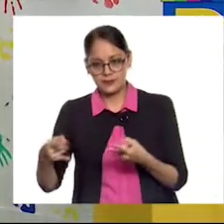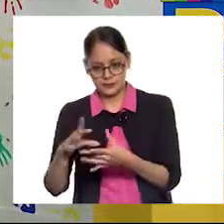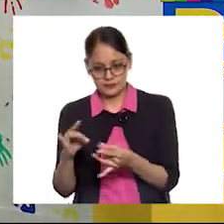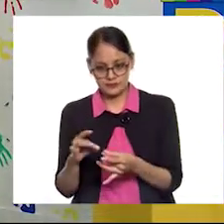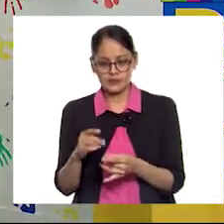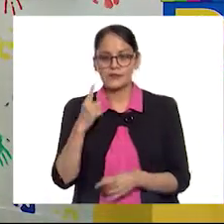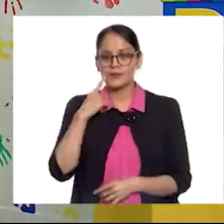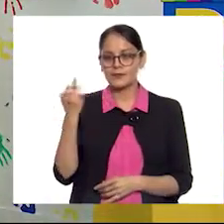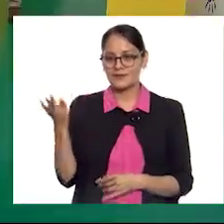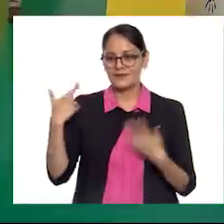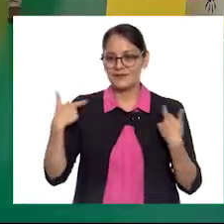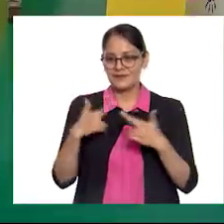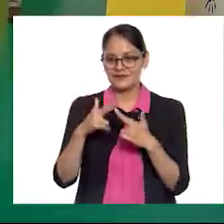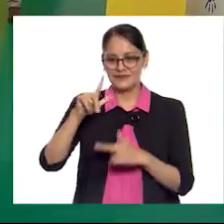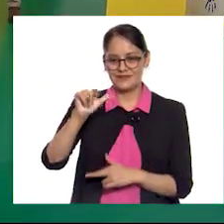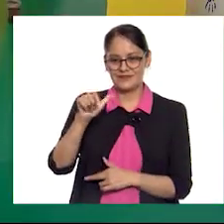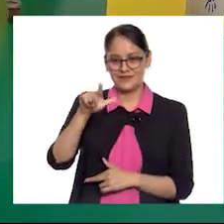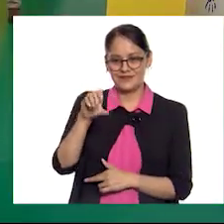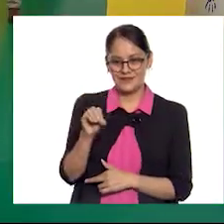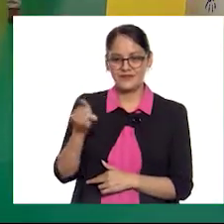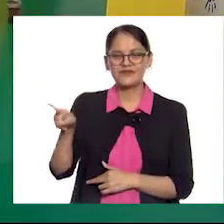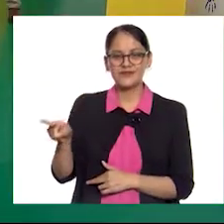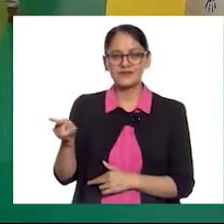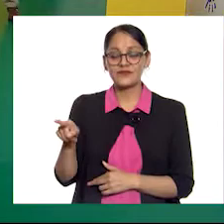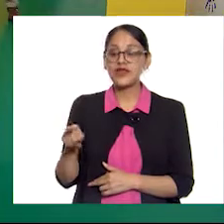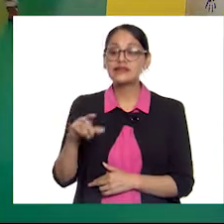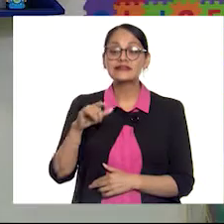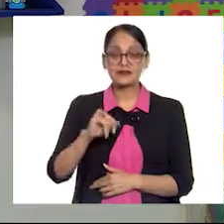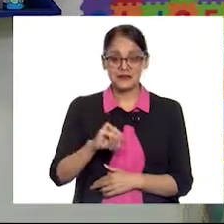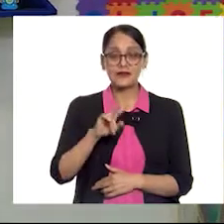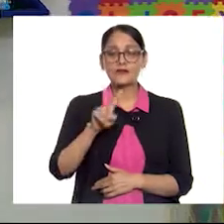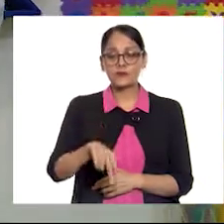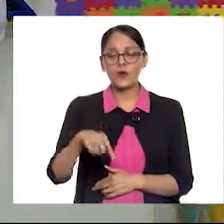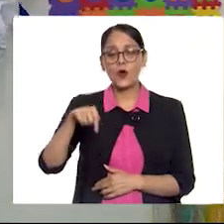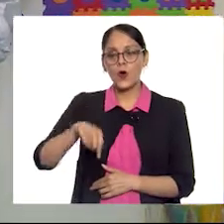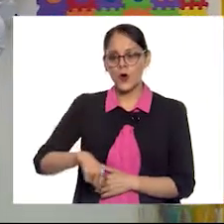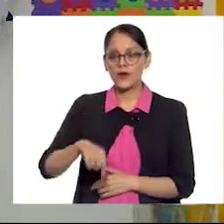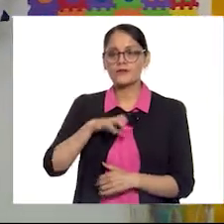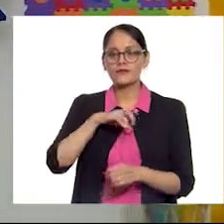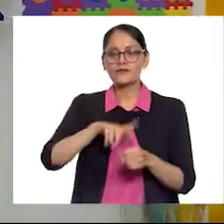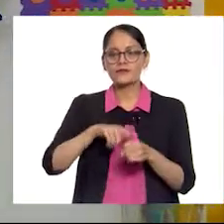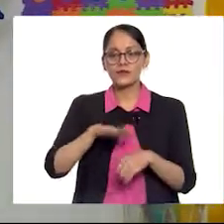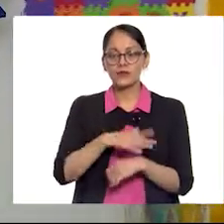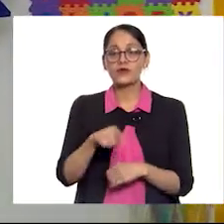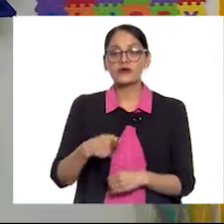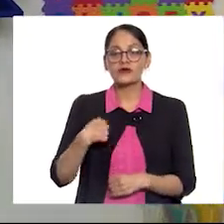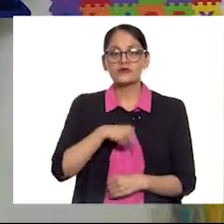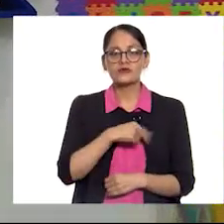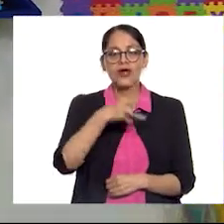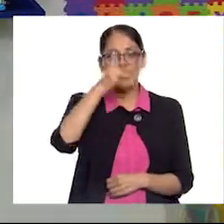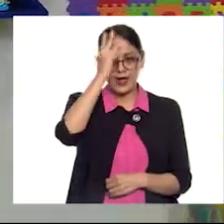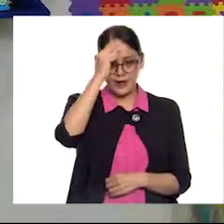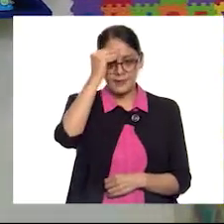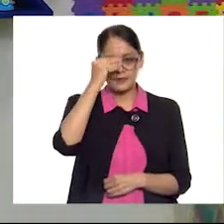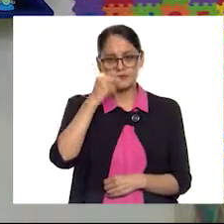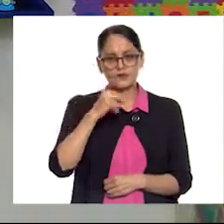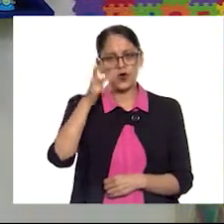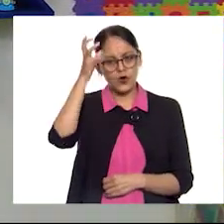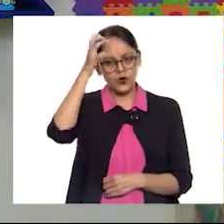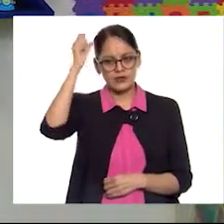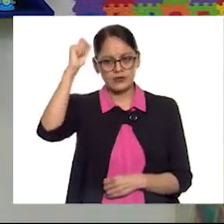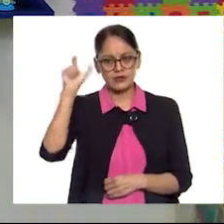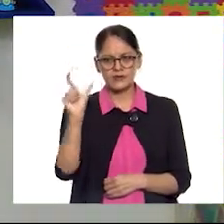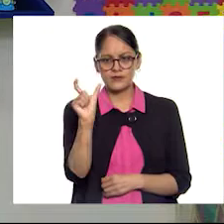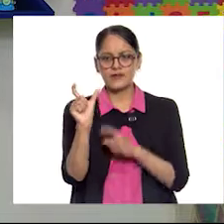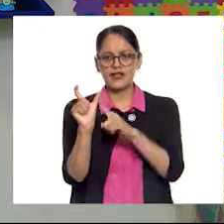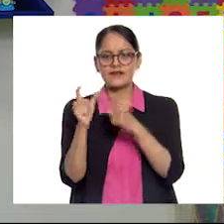tenemos al maestro Lalo el día de hoy con nosotros. Así es, Pepe. Y bueno, el día de hoy es una clase muy especial porque vamos a aprender un concepto diferente. Ya